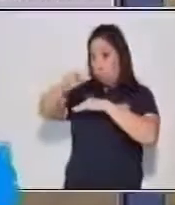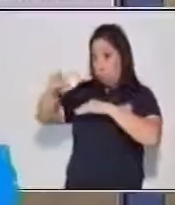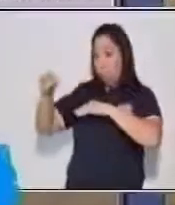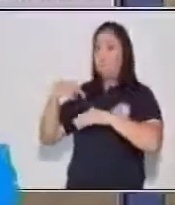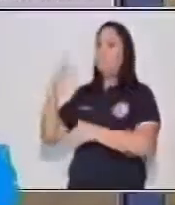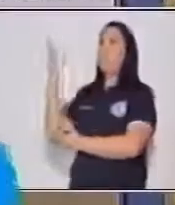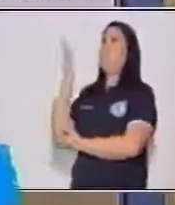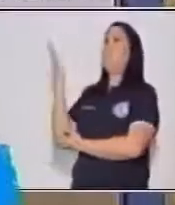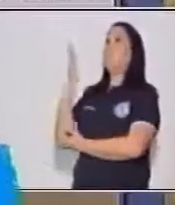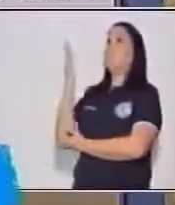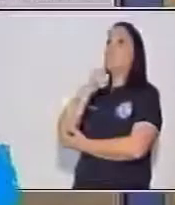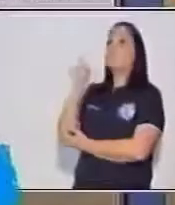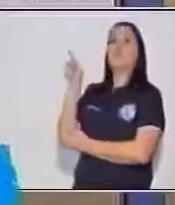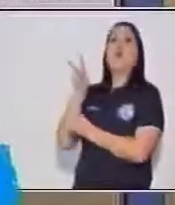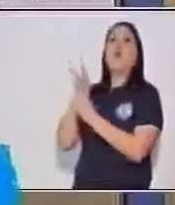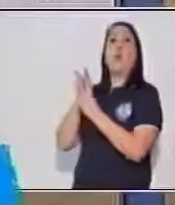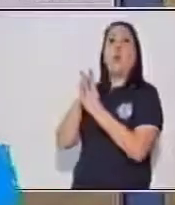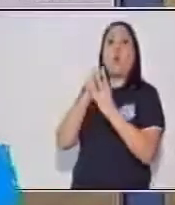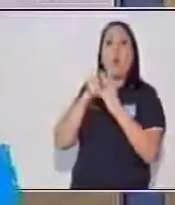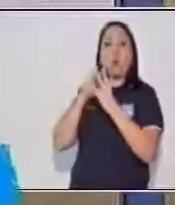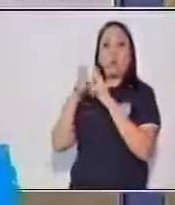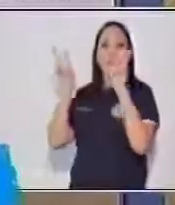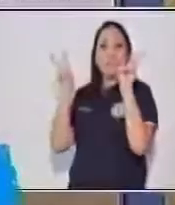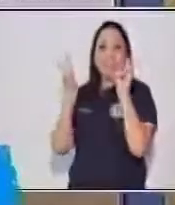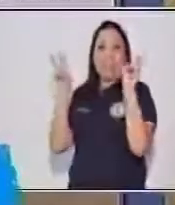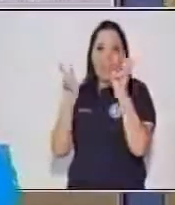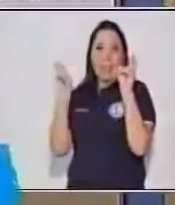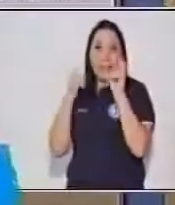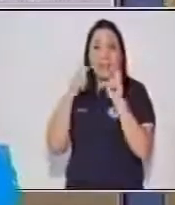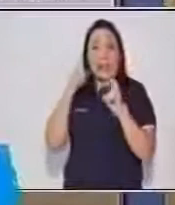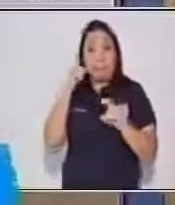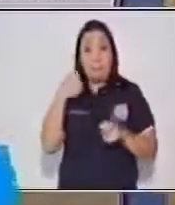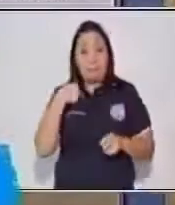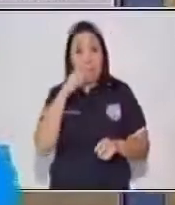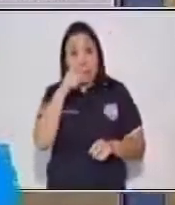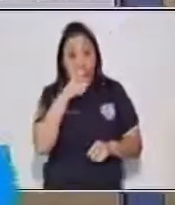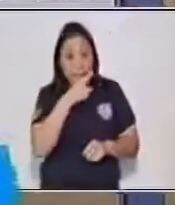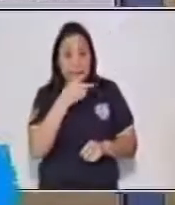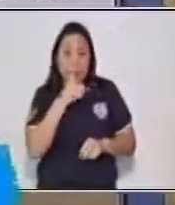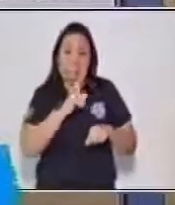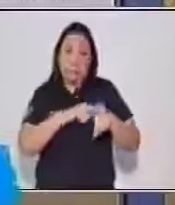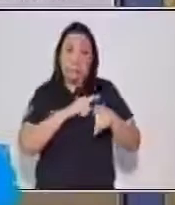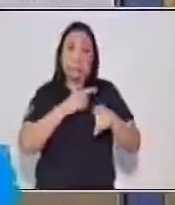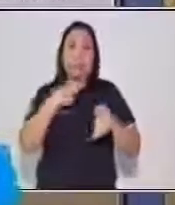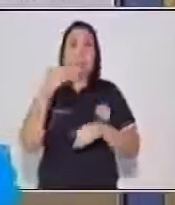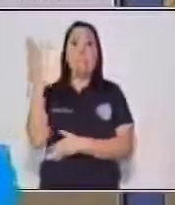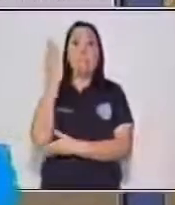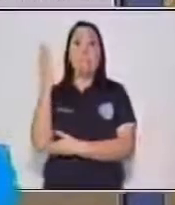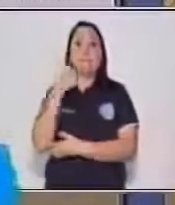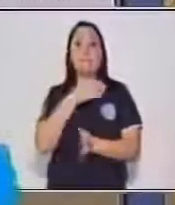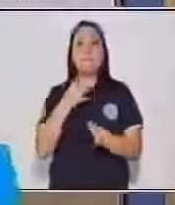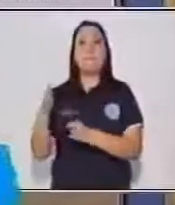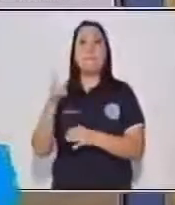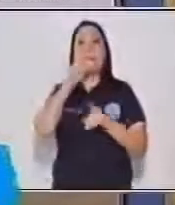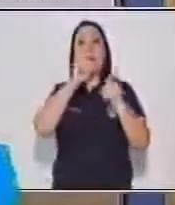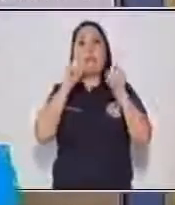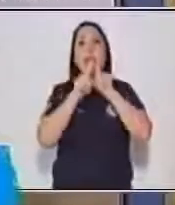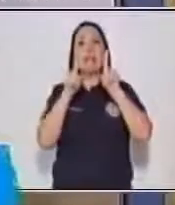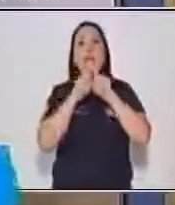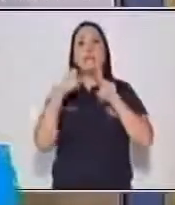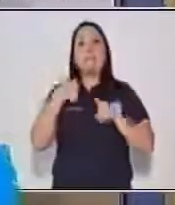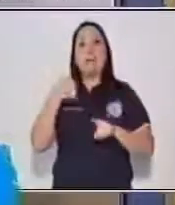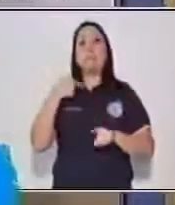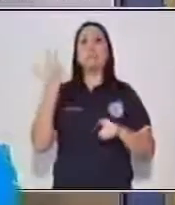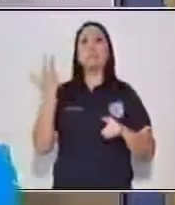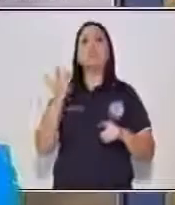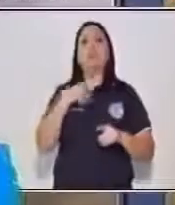cual tú le vas a dar a conocer el tema que en ese momento te toca disertar. También busca generar